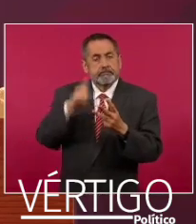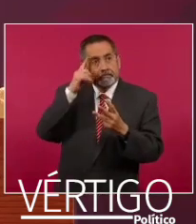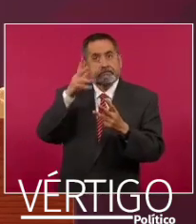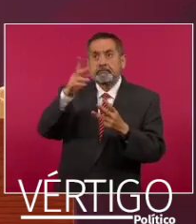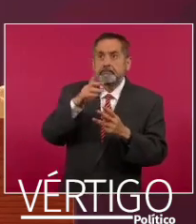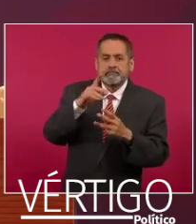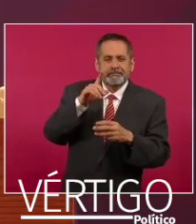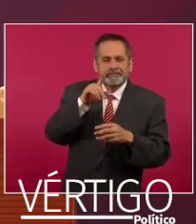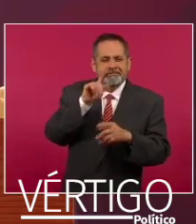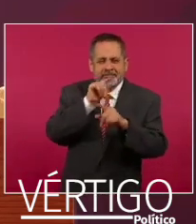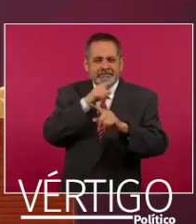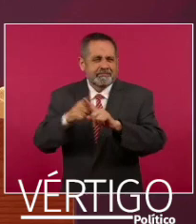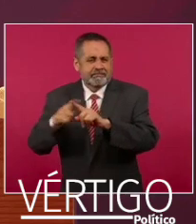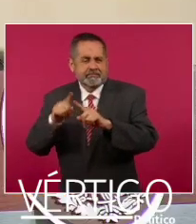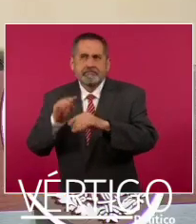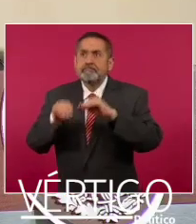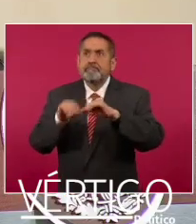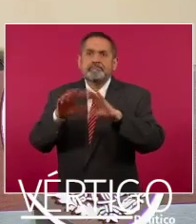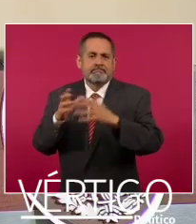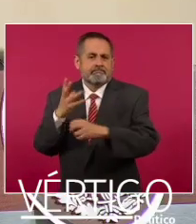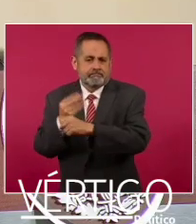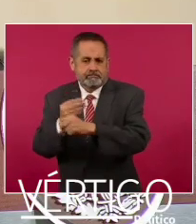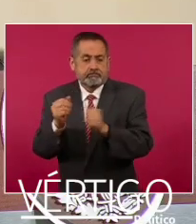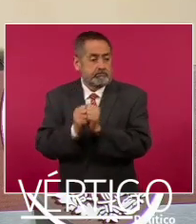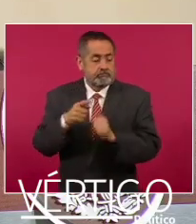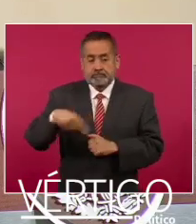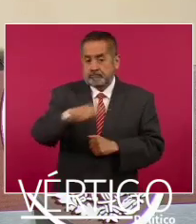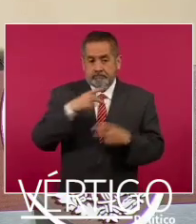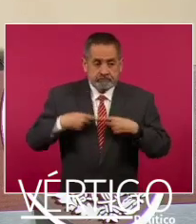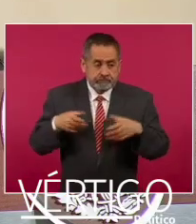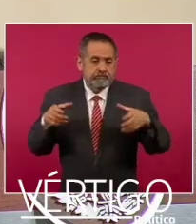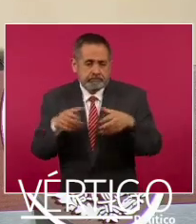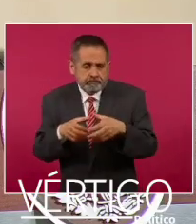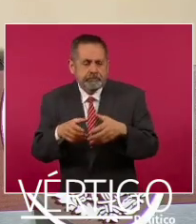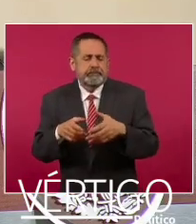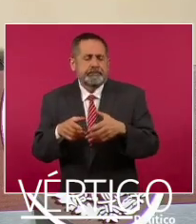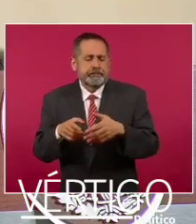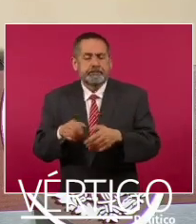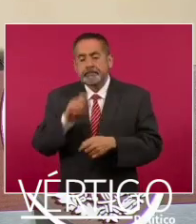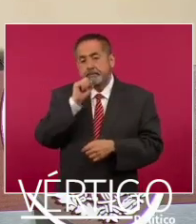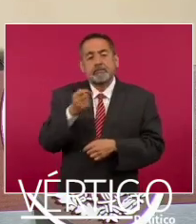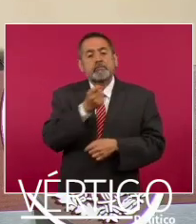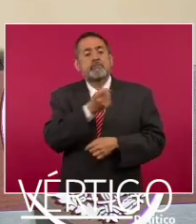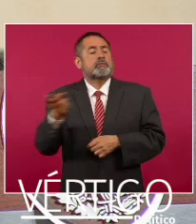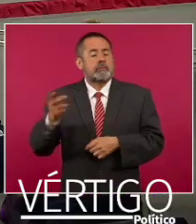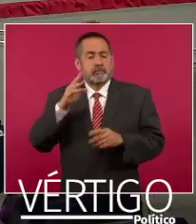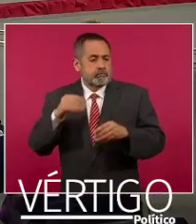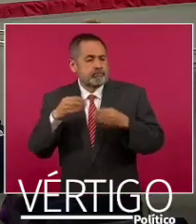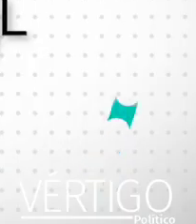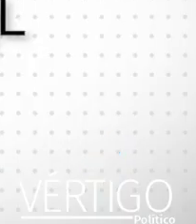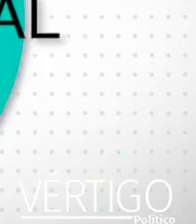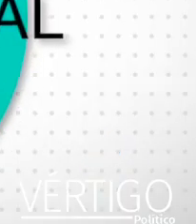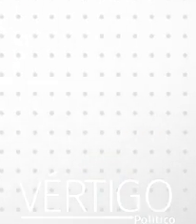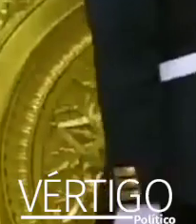165 especies en el tramo 2 del proyecto Tren Maya, que va de Escárcega a Calquiní. Además, hay 3 viveros para la conservación de la